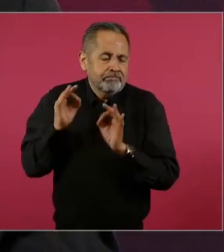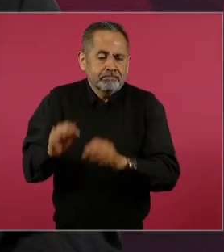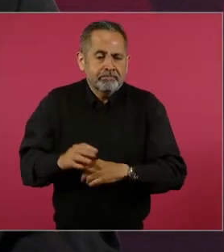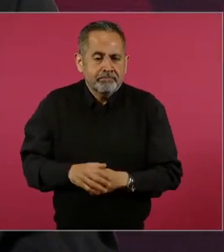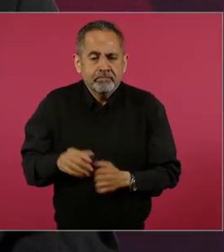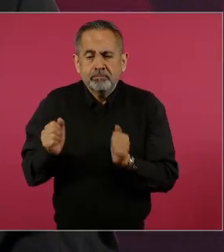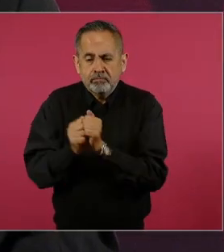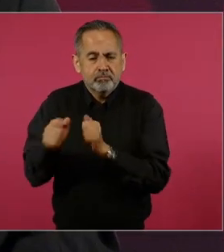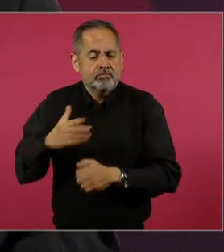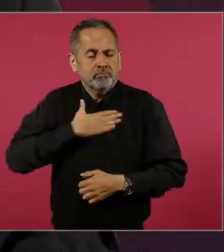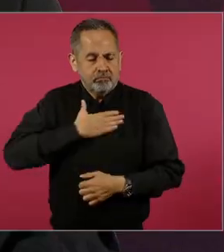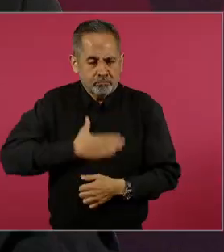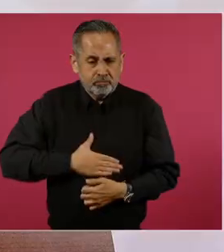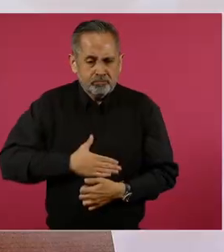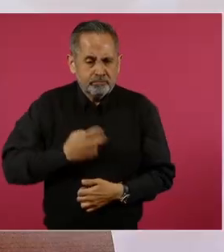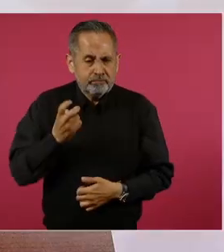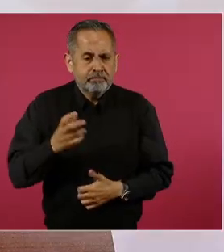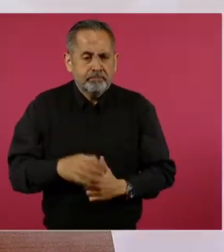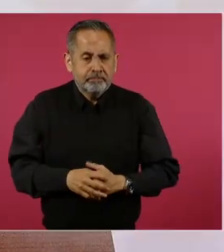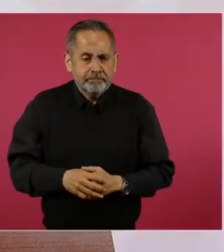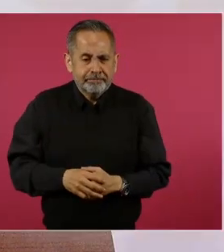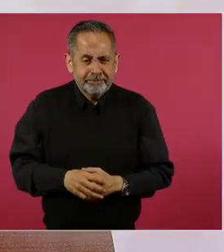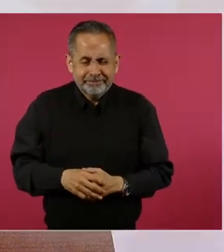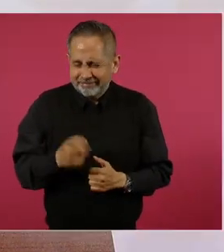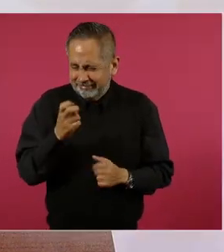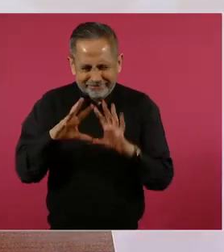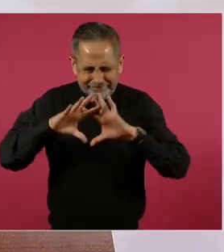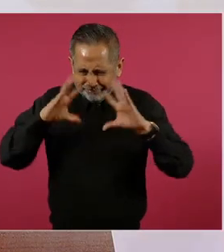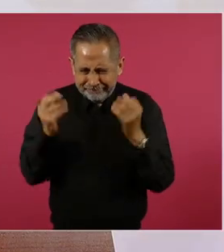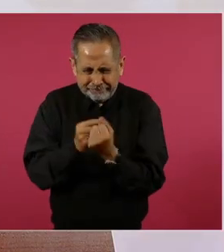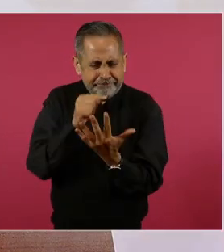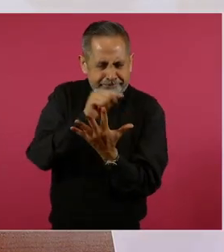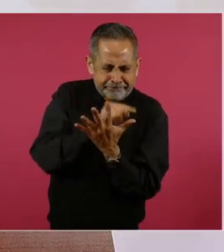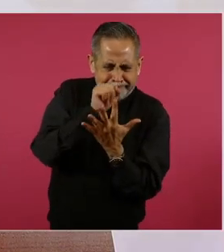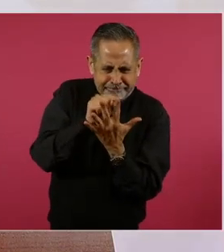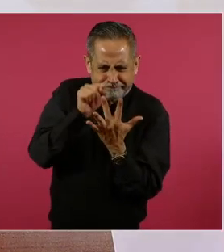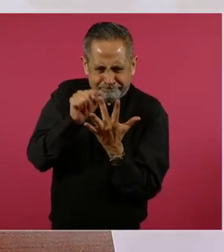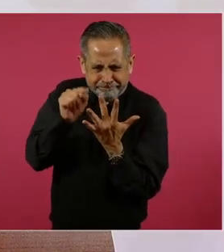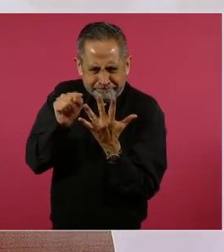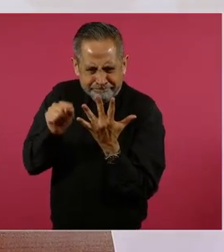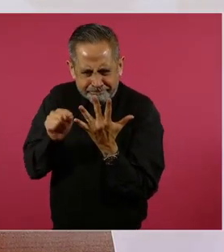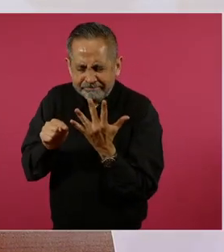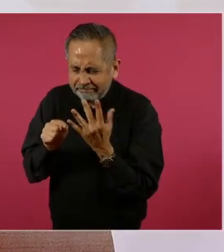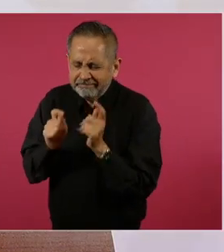haciendo justicia, pero así en todo.